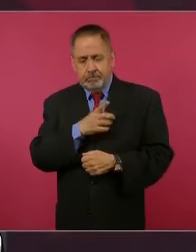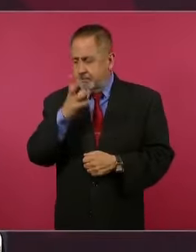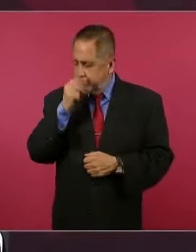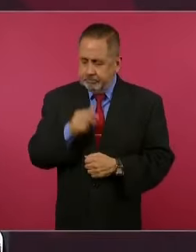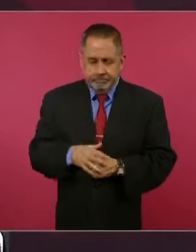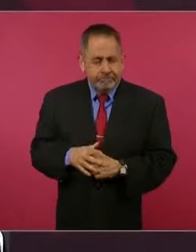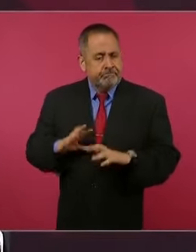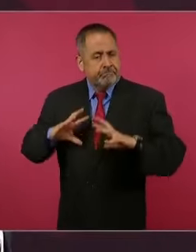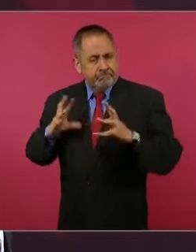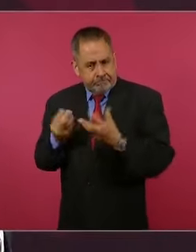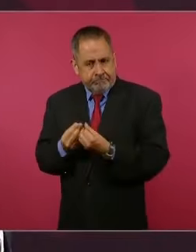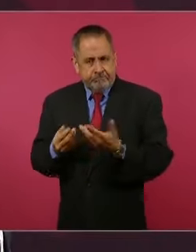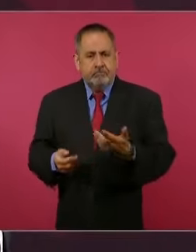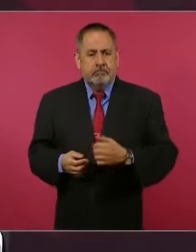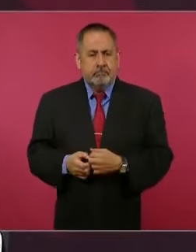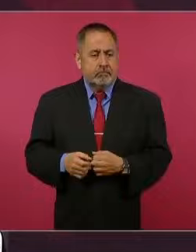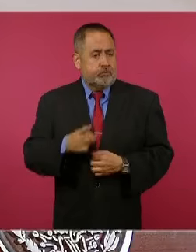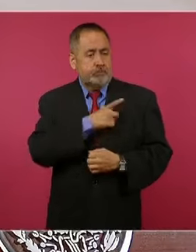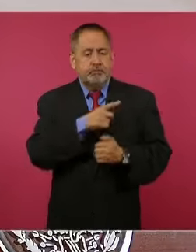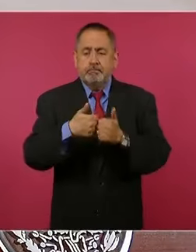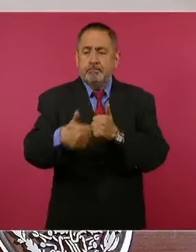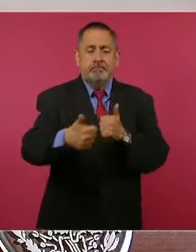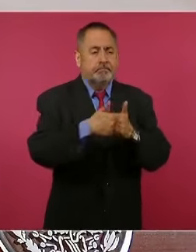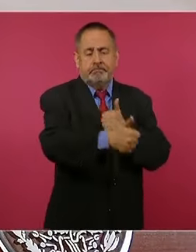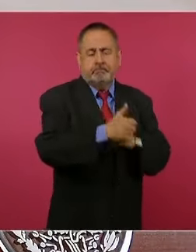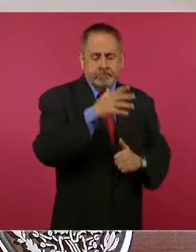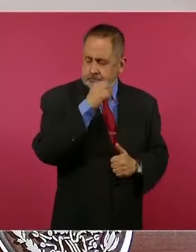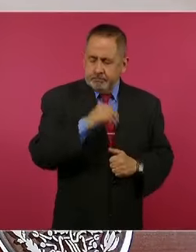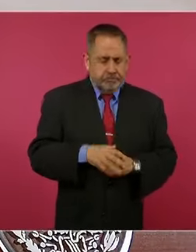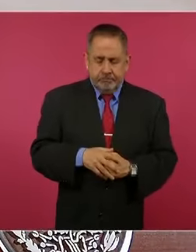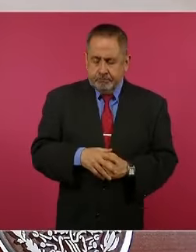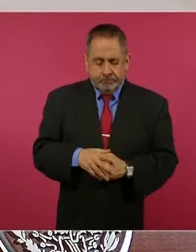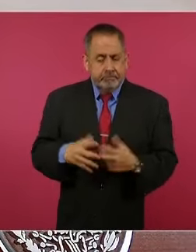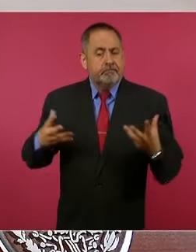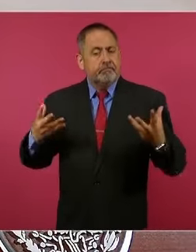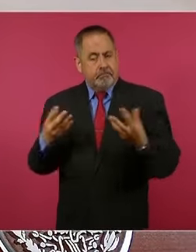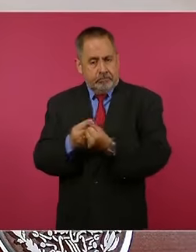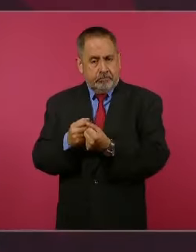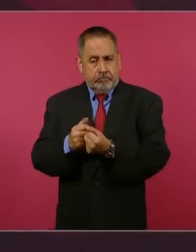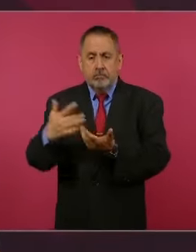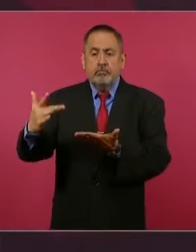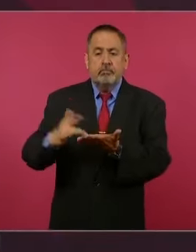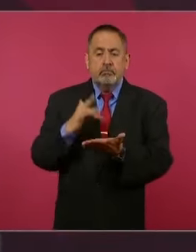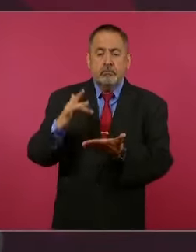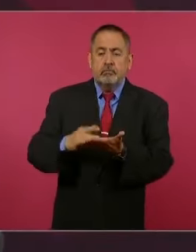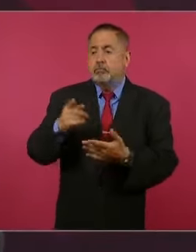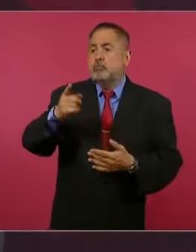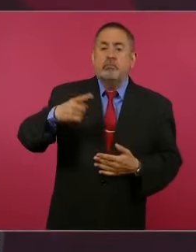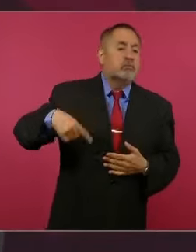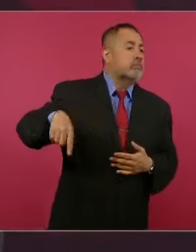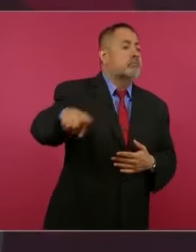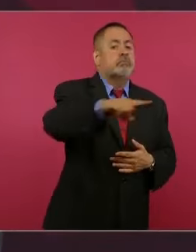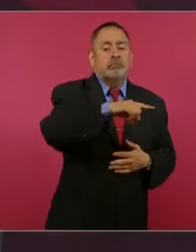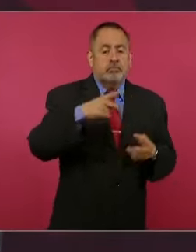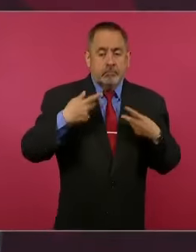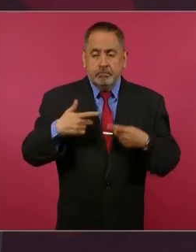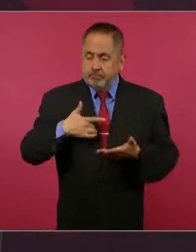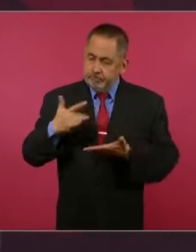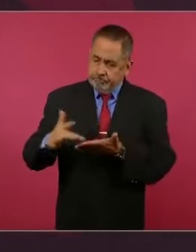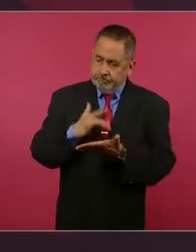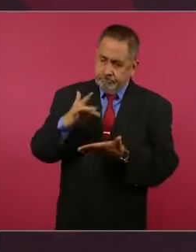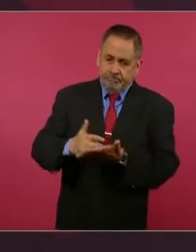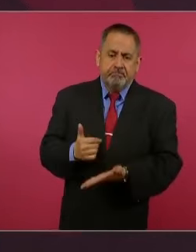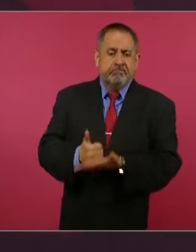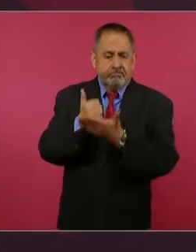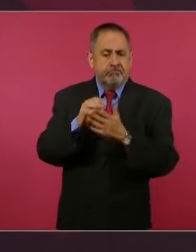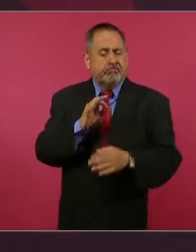no así no es con el apoyo de la gente